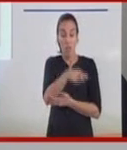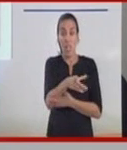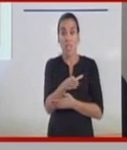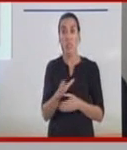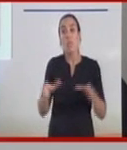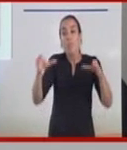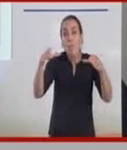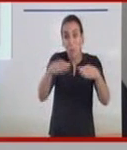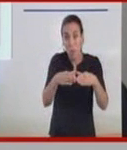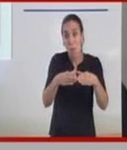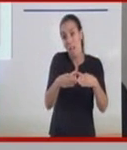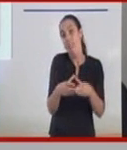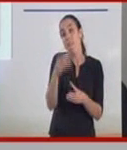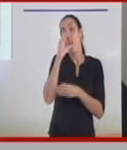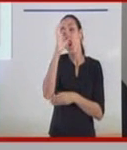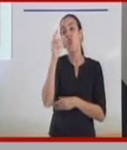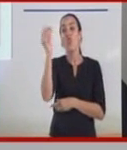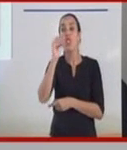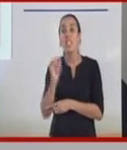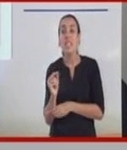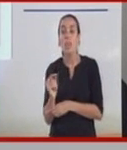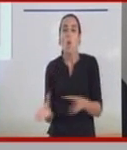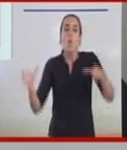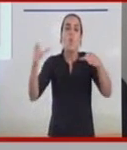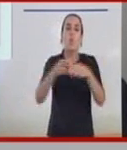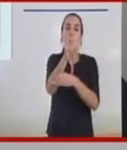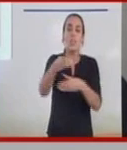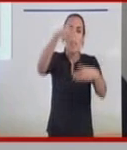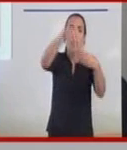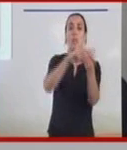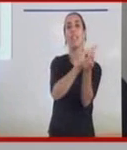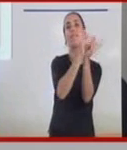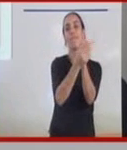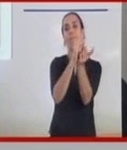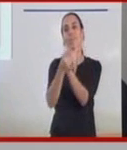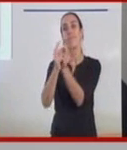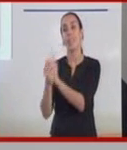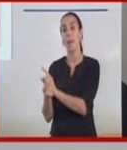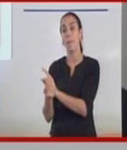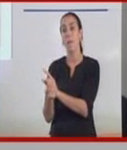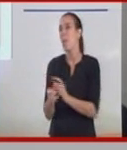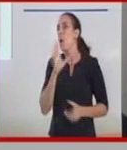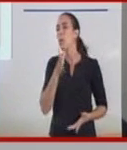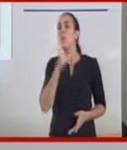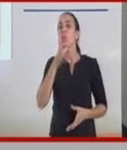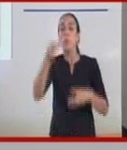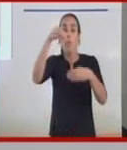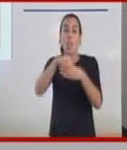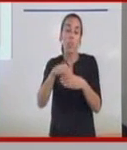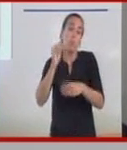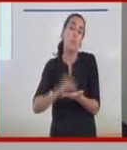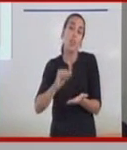codiseño exista un grupo de personas que vaya cambiando. ¿Por qué? Porque muchas veces los participantes en un taller acaban